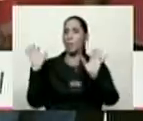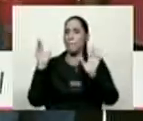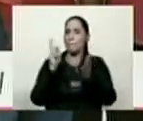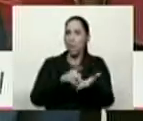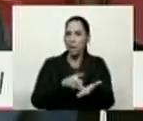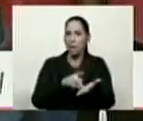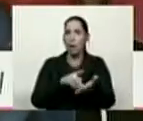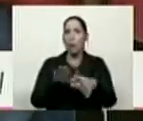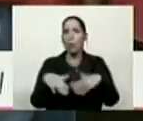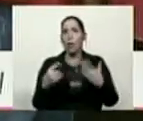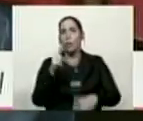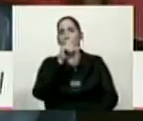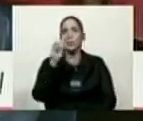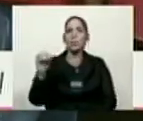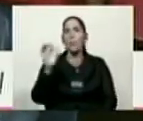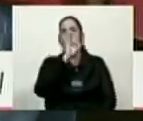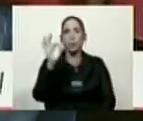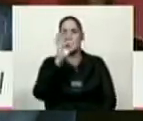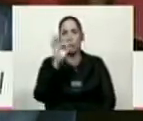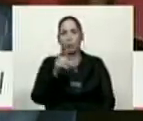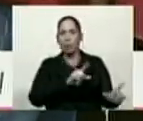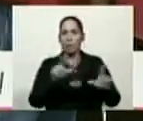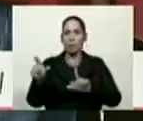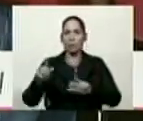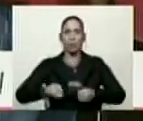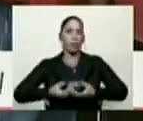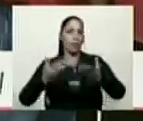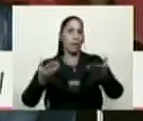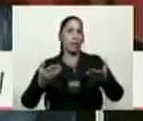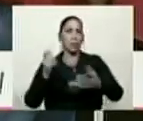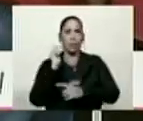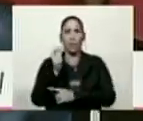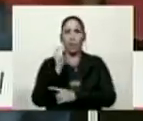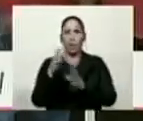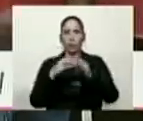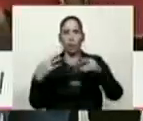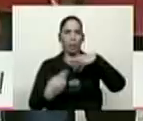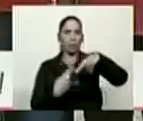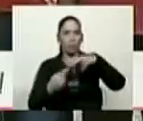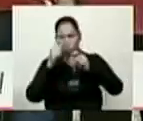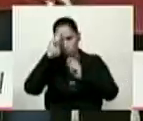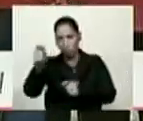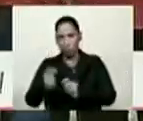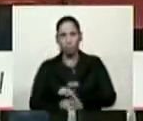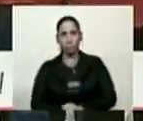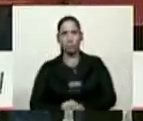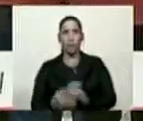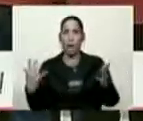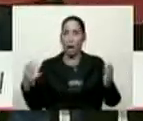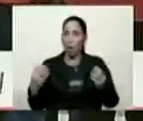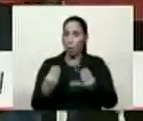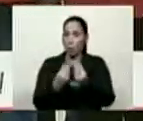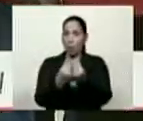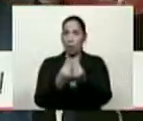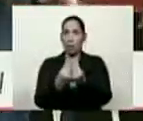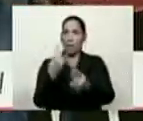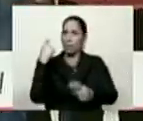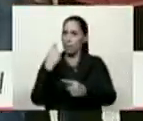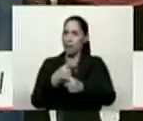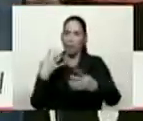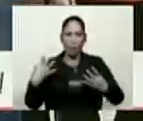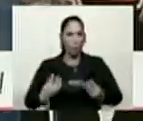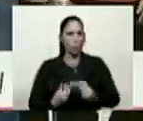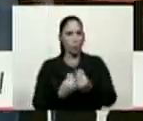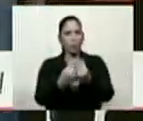100% listo para entregarse a todas las tareas que le imponga la revolución bolivariana. Acompáñese y déjese acompañar por ese